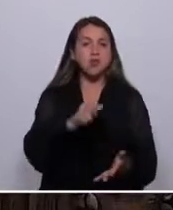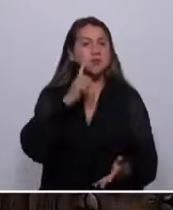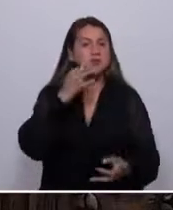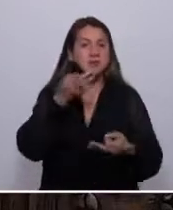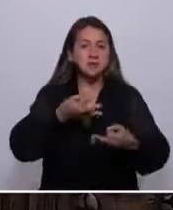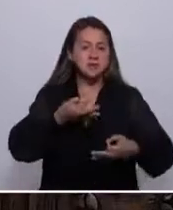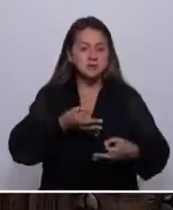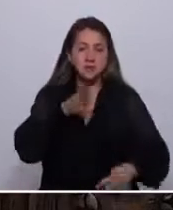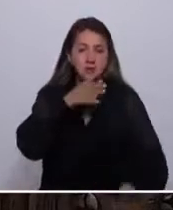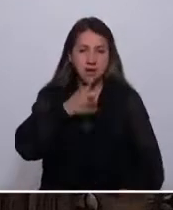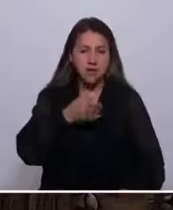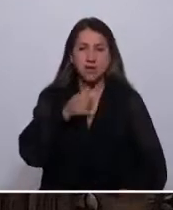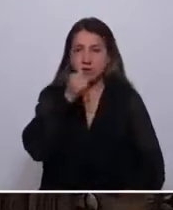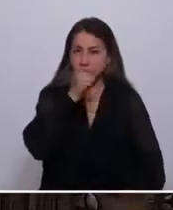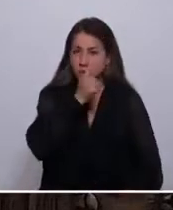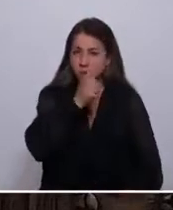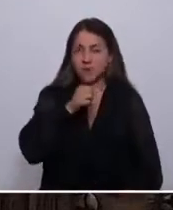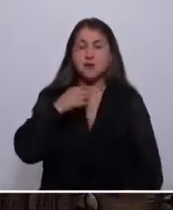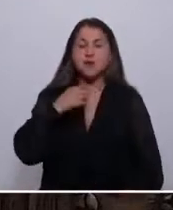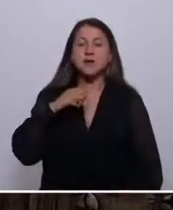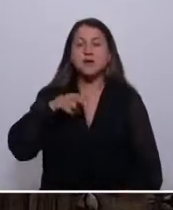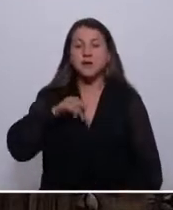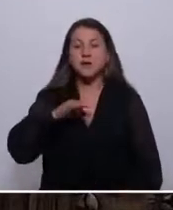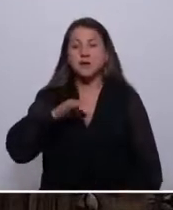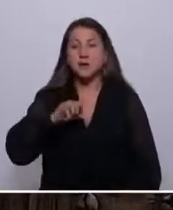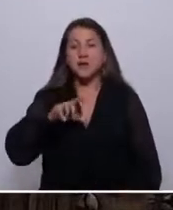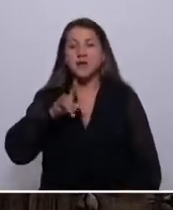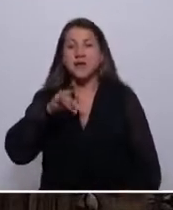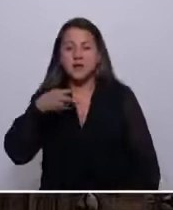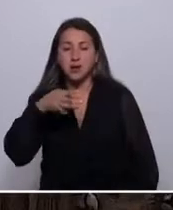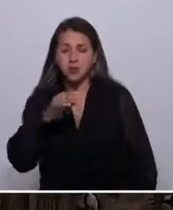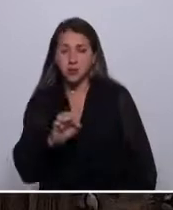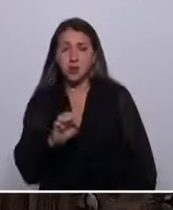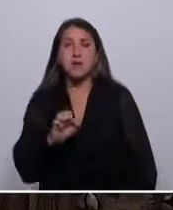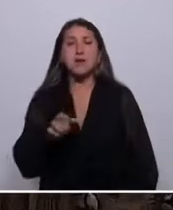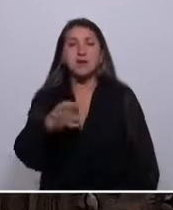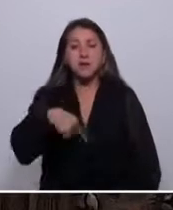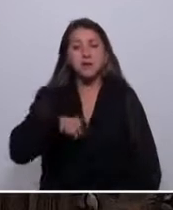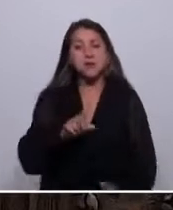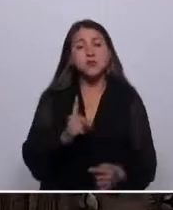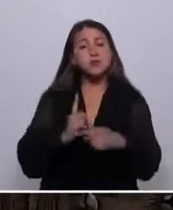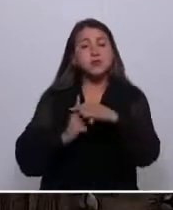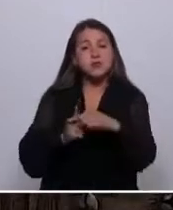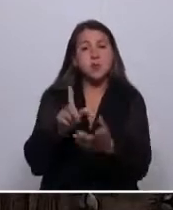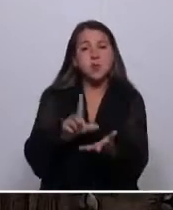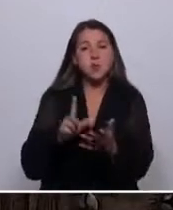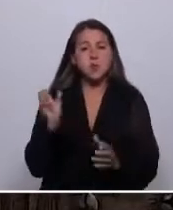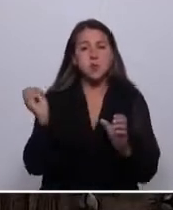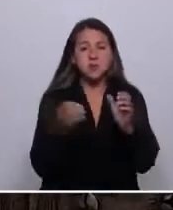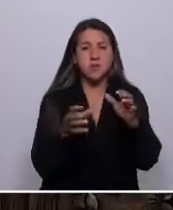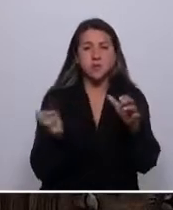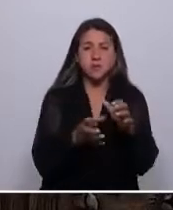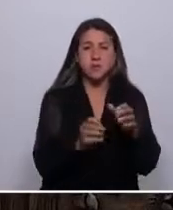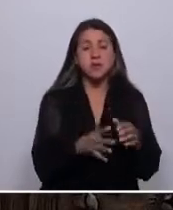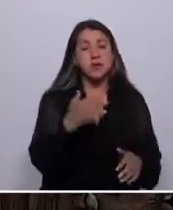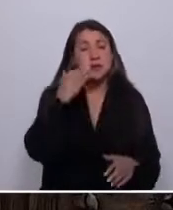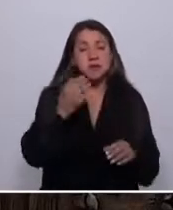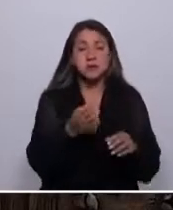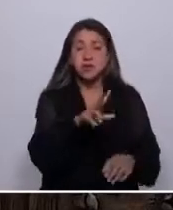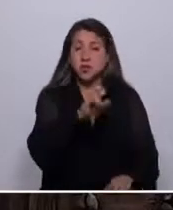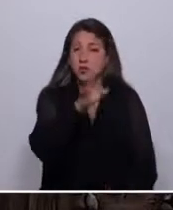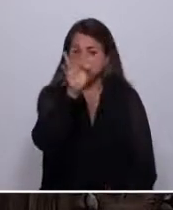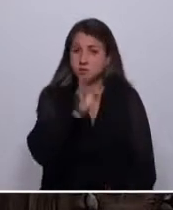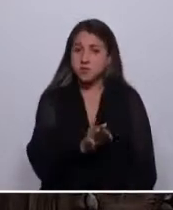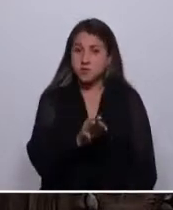terror. Curanilahue, Los Álamos y Arauco, zonas de sacrificio que dependen casi en un 80% de la